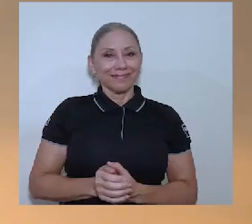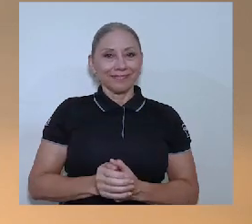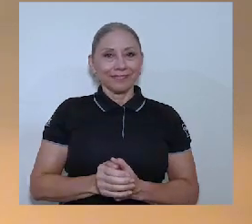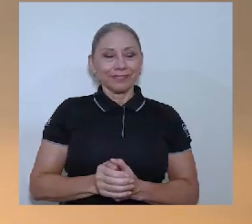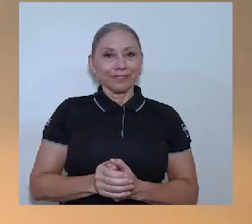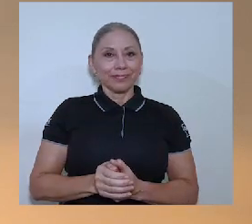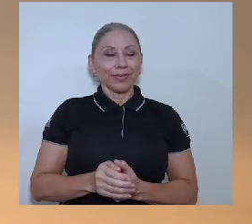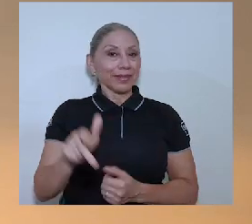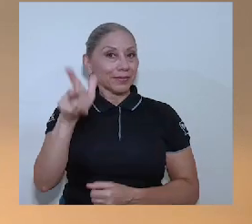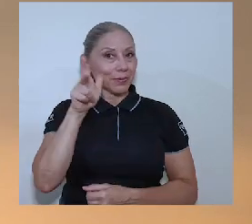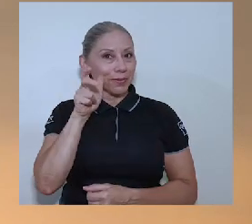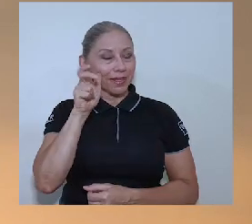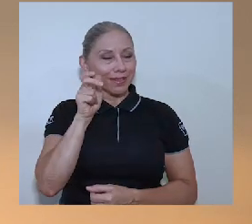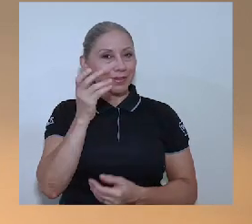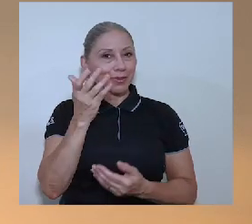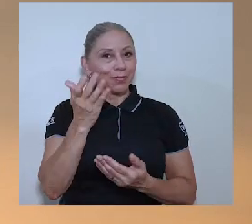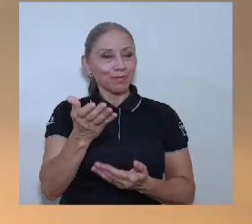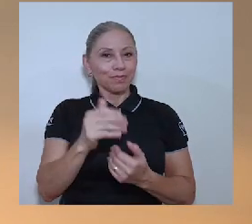escuchando